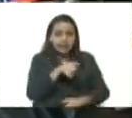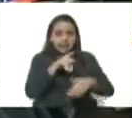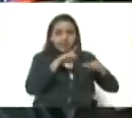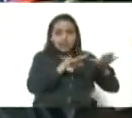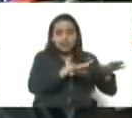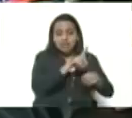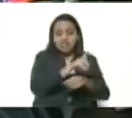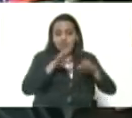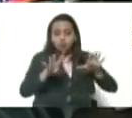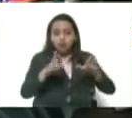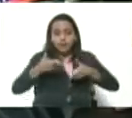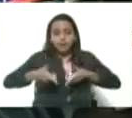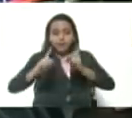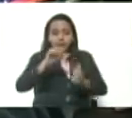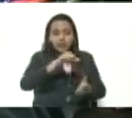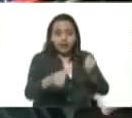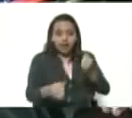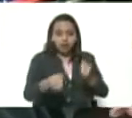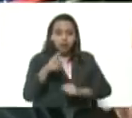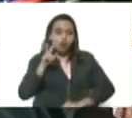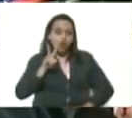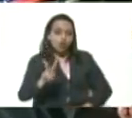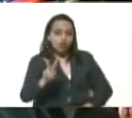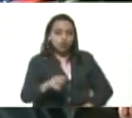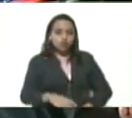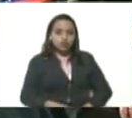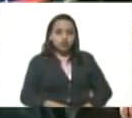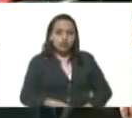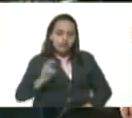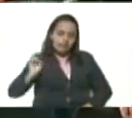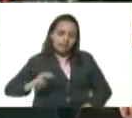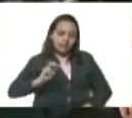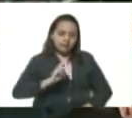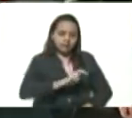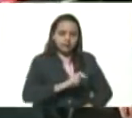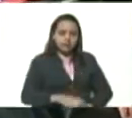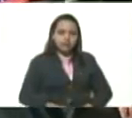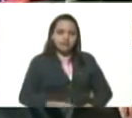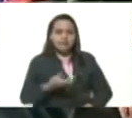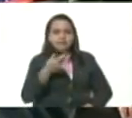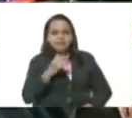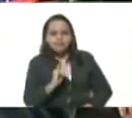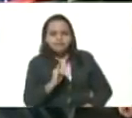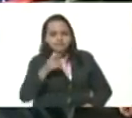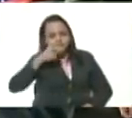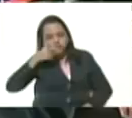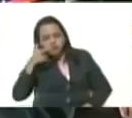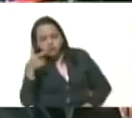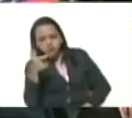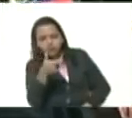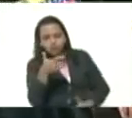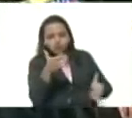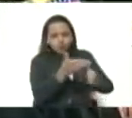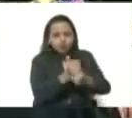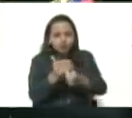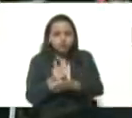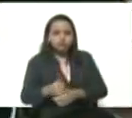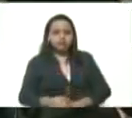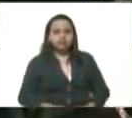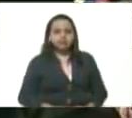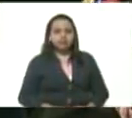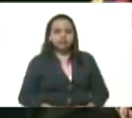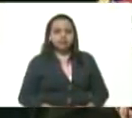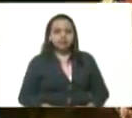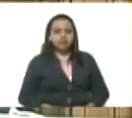vehiculares y 2 para paso a pie. Entonces estamos en un continuo patrullaje y vigilancia, mi comandante. Bueno, hay que estar